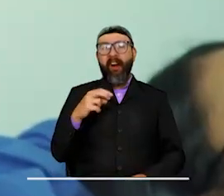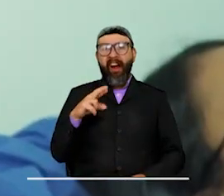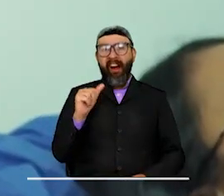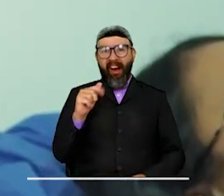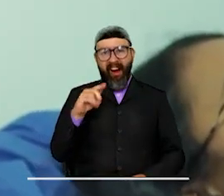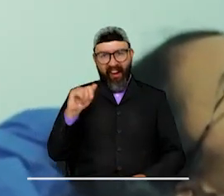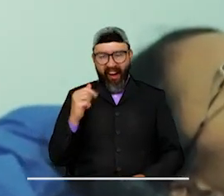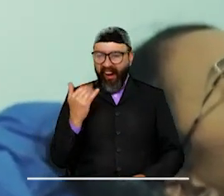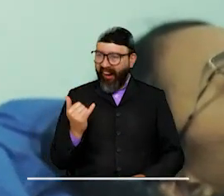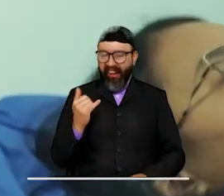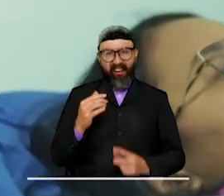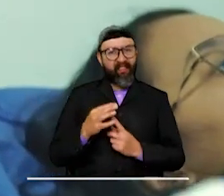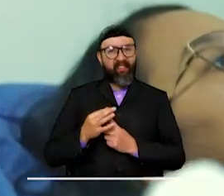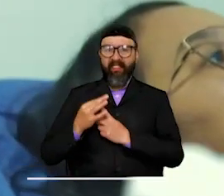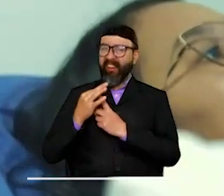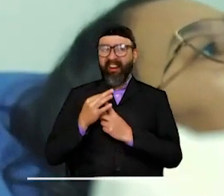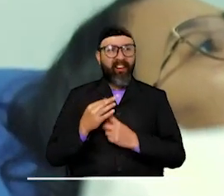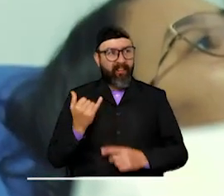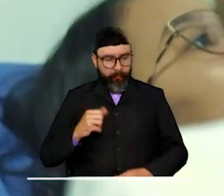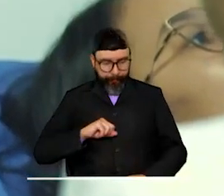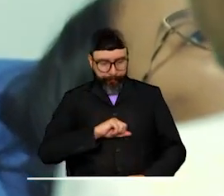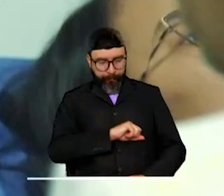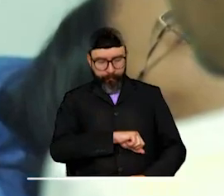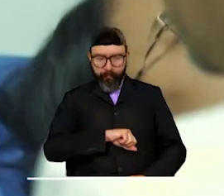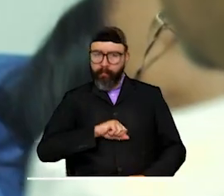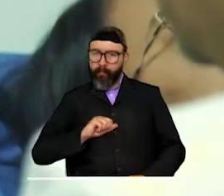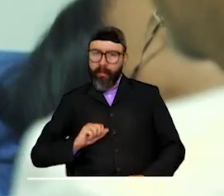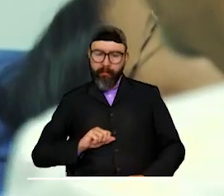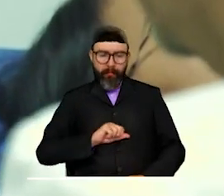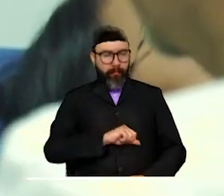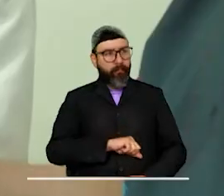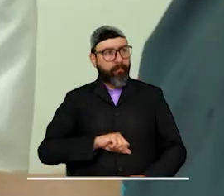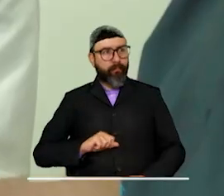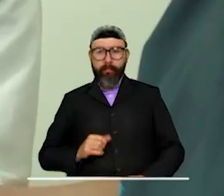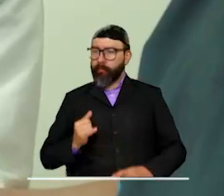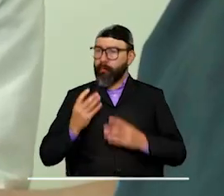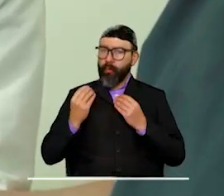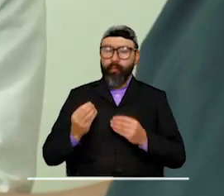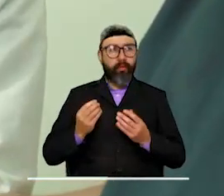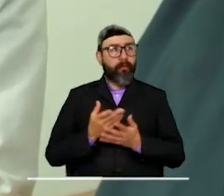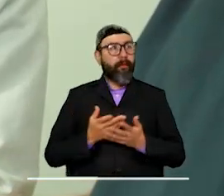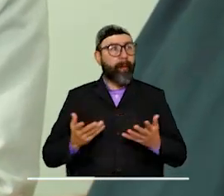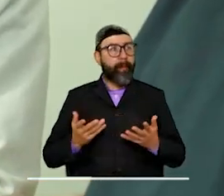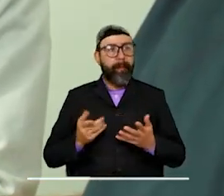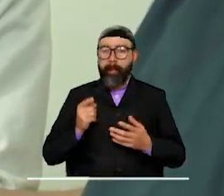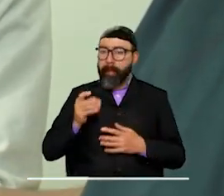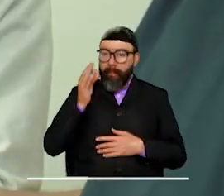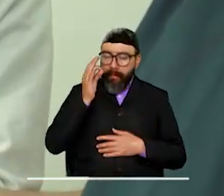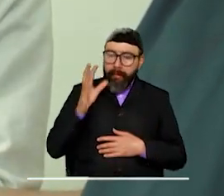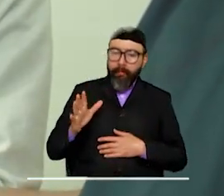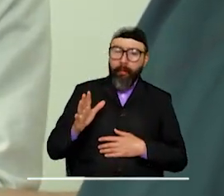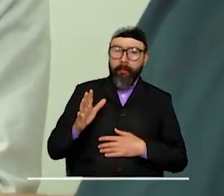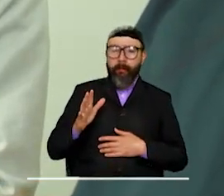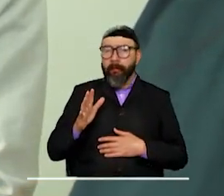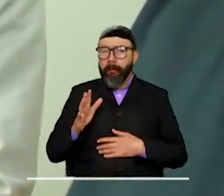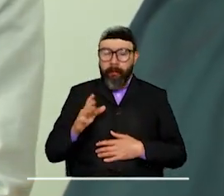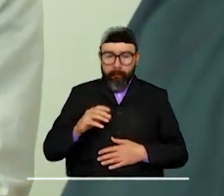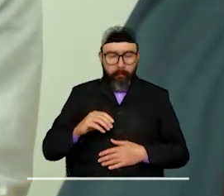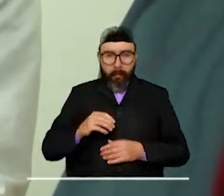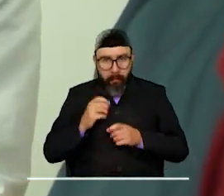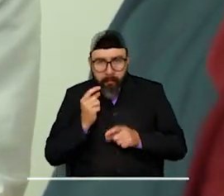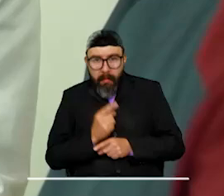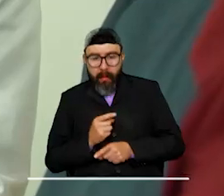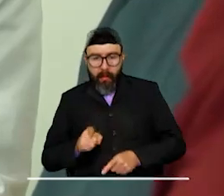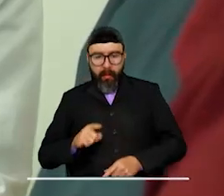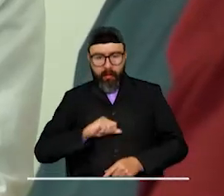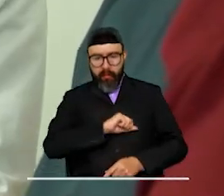donde nosotros vamos a ver muchísimos de los órganos, donde probablemente no vamos a encontrar en el momento